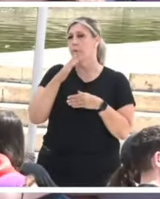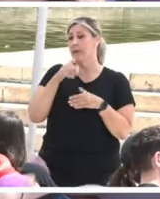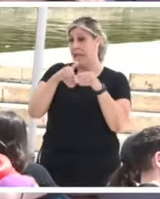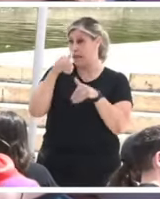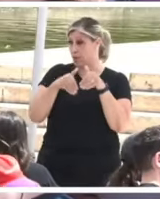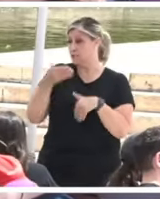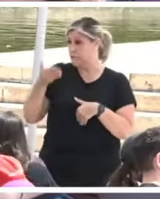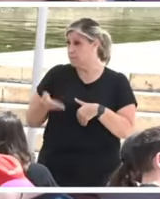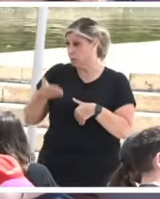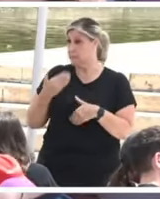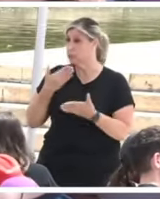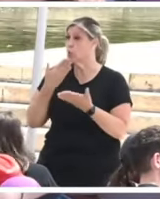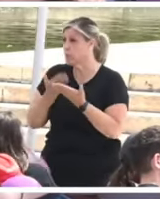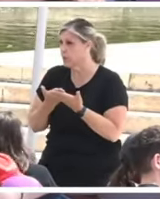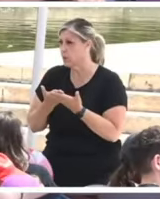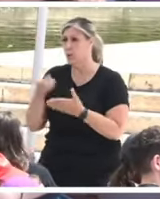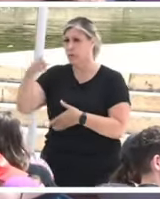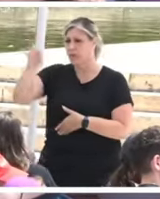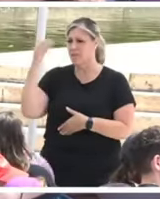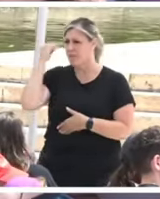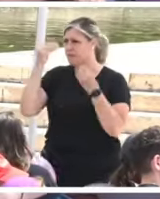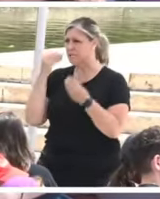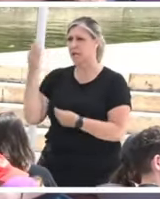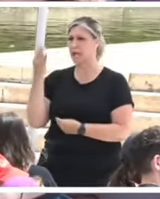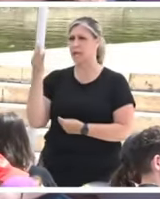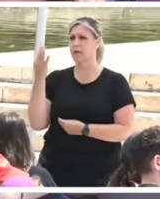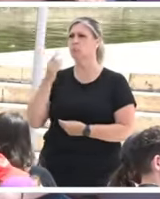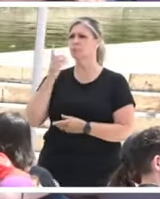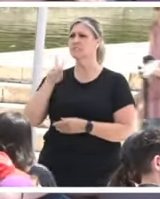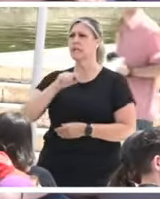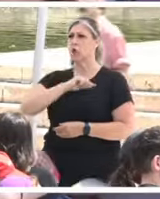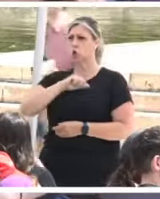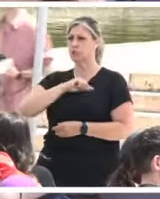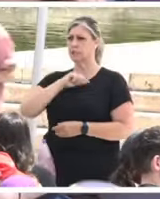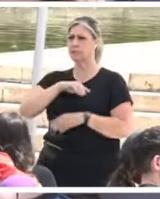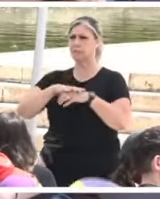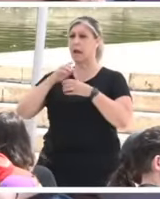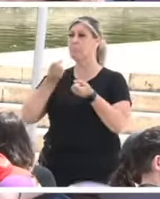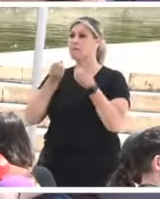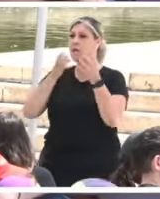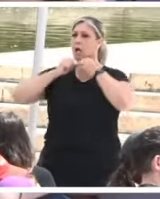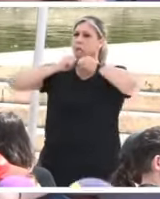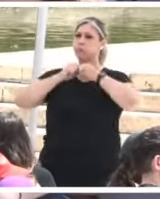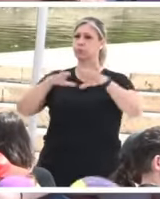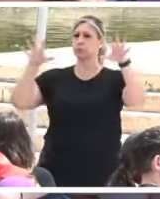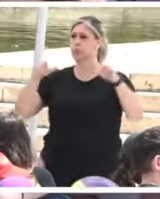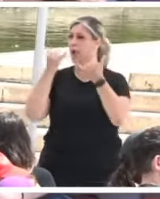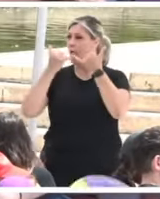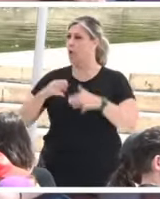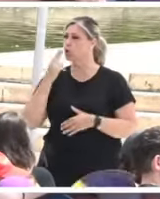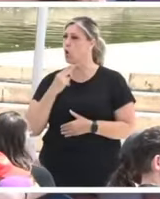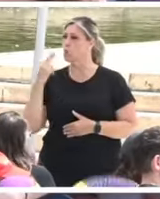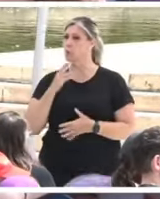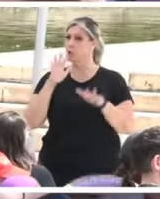estas elecciones, tenemos que pensar, tomar conciencia y difundir el mensaje. Este acto de